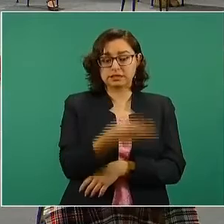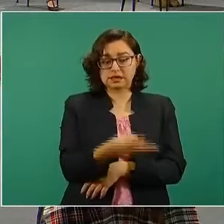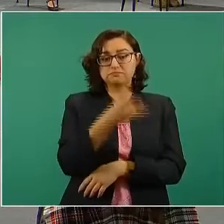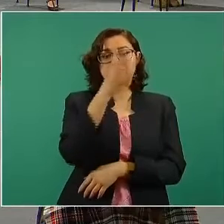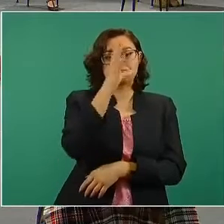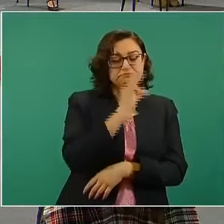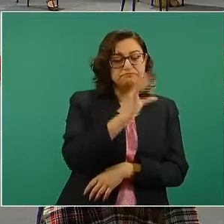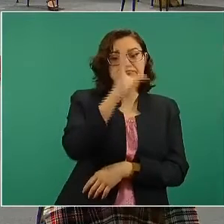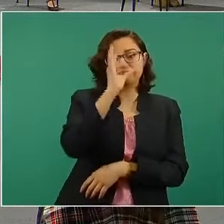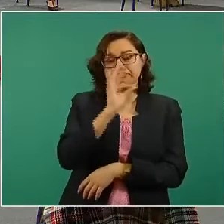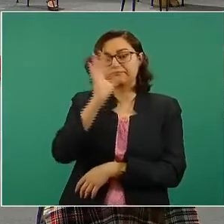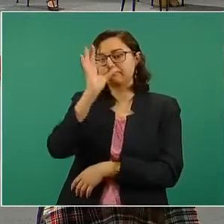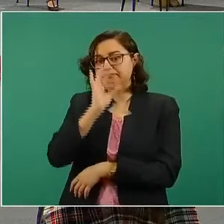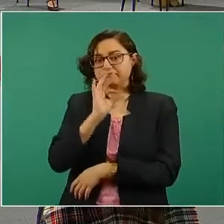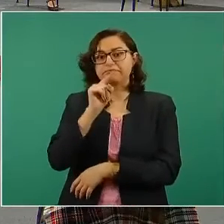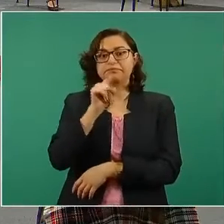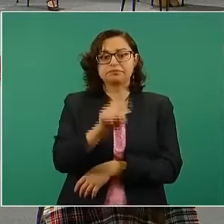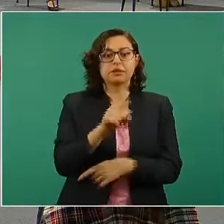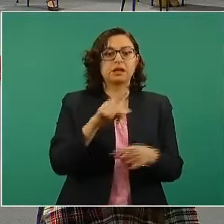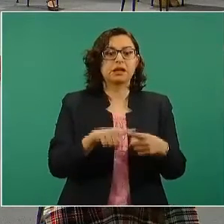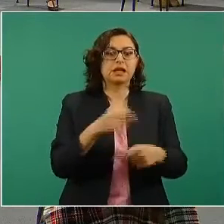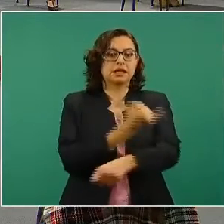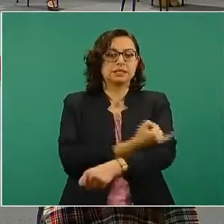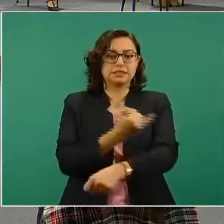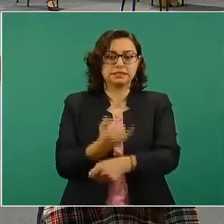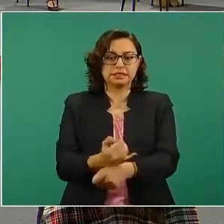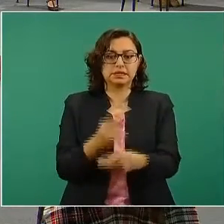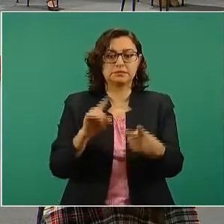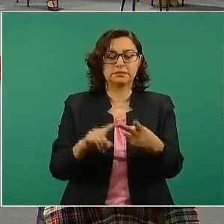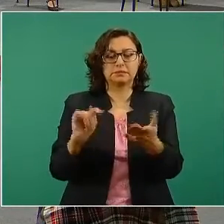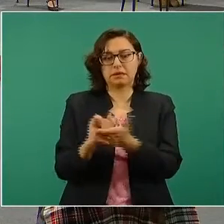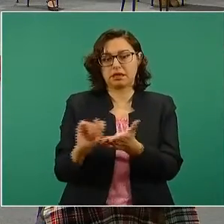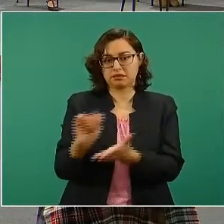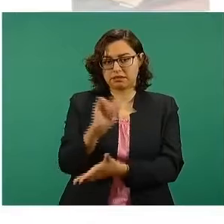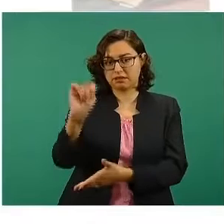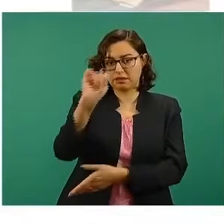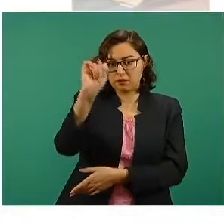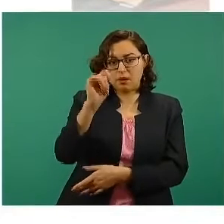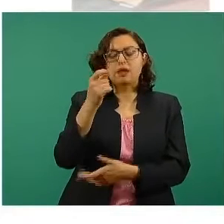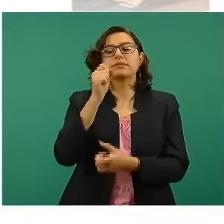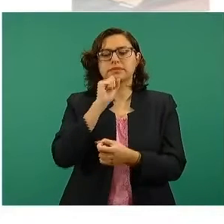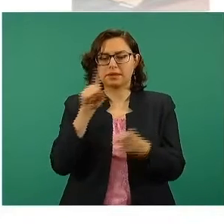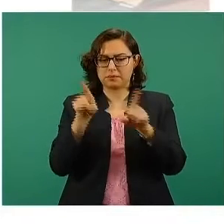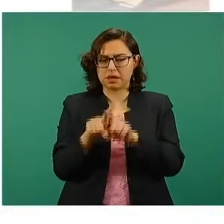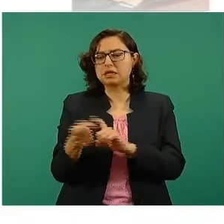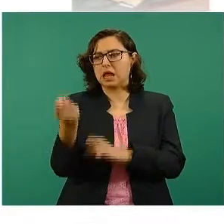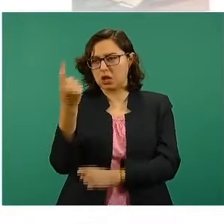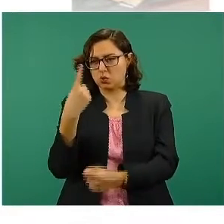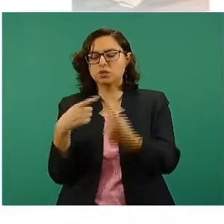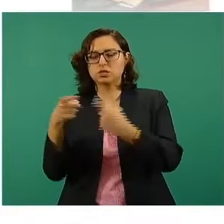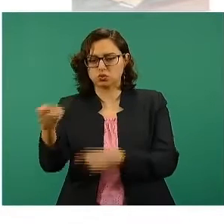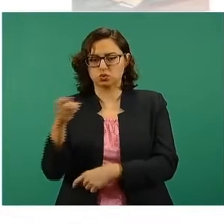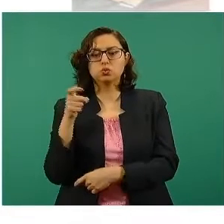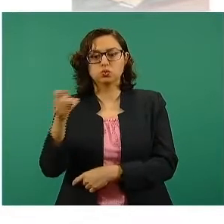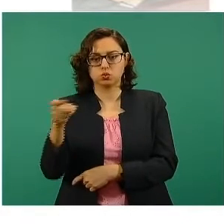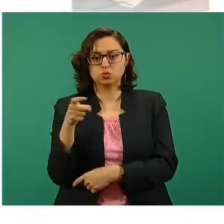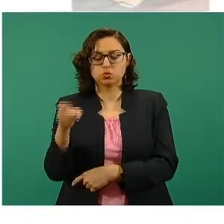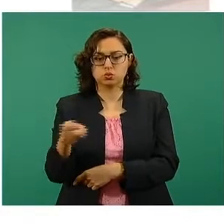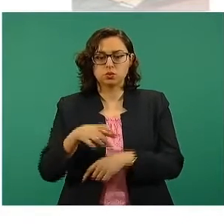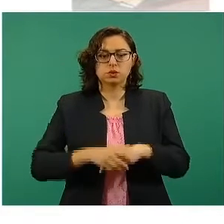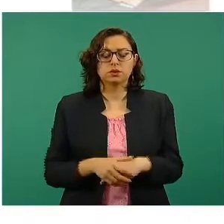afectadas, principalmente en las alcaldías de Iztapalapa y Tláhuac, aunque algunas también en Xochimilco, y de